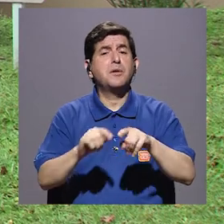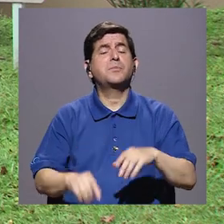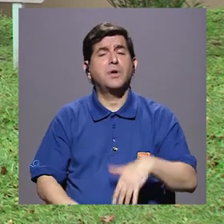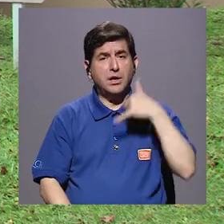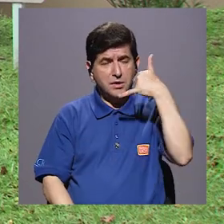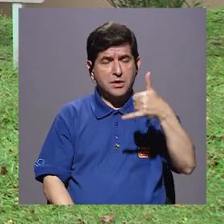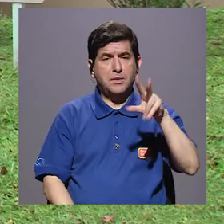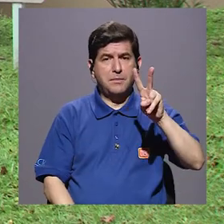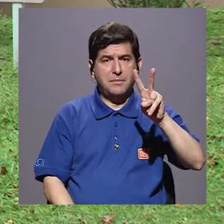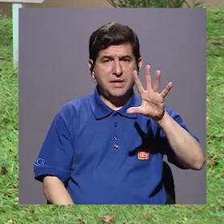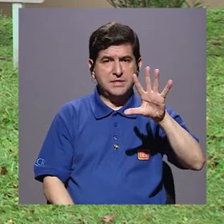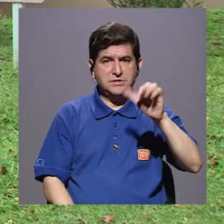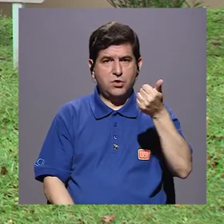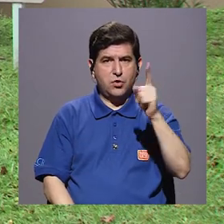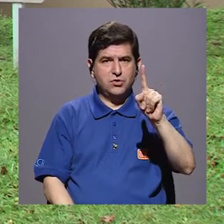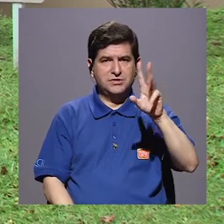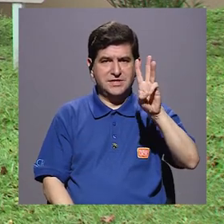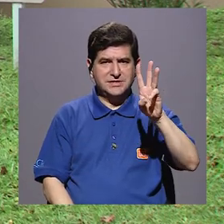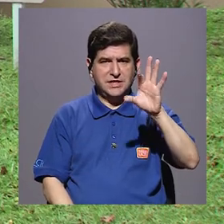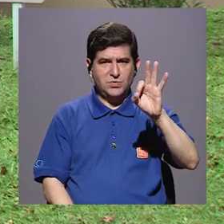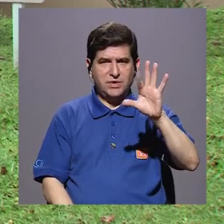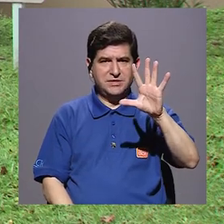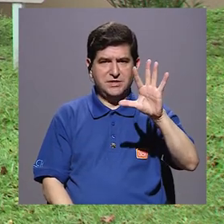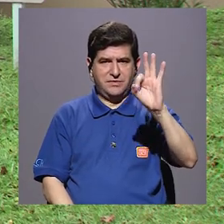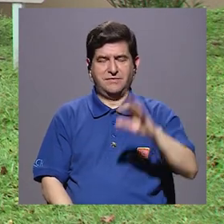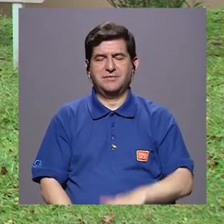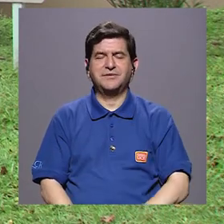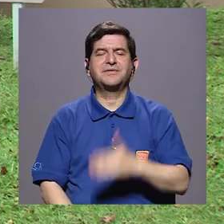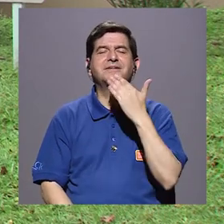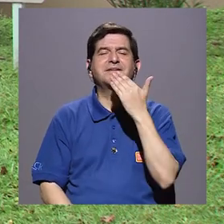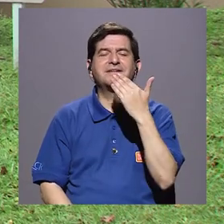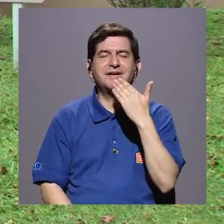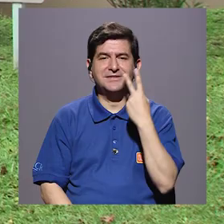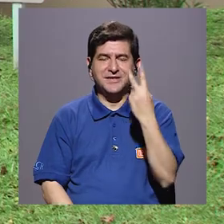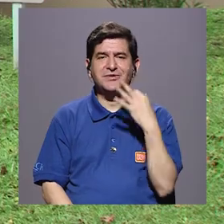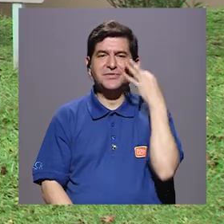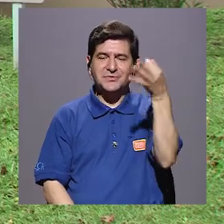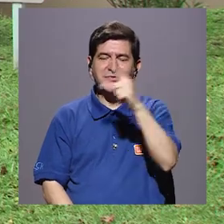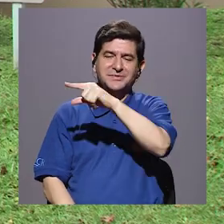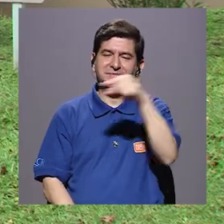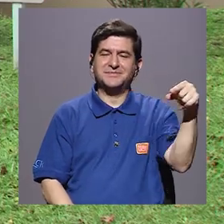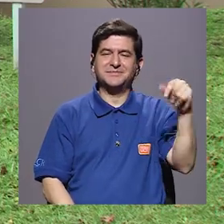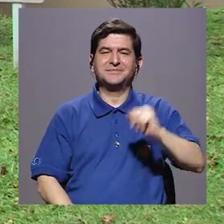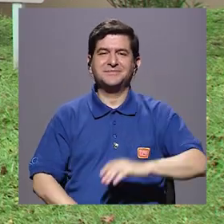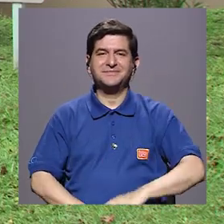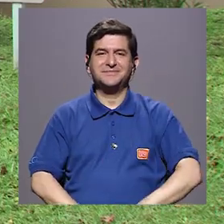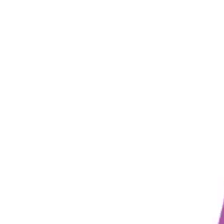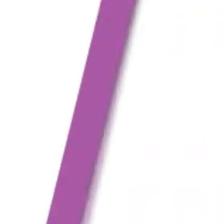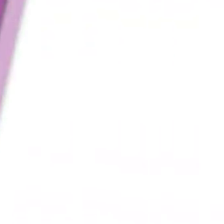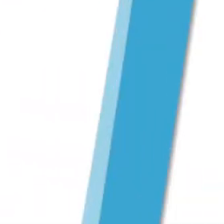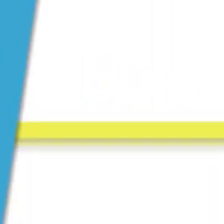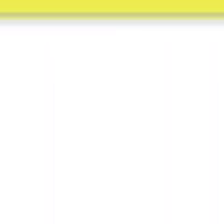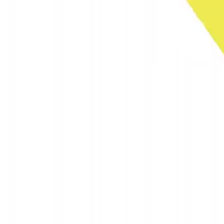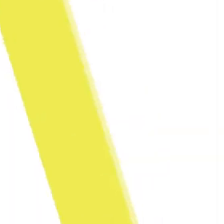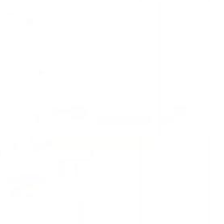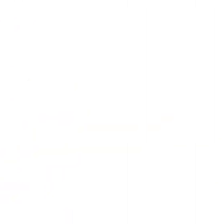yoquierovivirmejor@ucr.ac.cr y también nos puede llamar al 2511-6959. Muchas gracias y hasta la próxima semana.